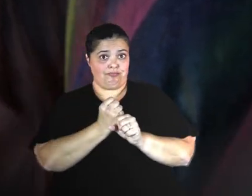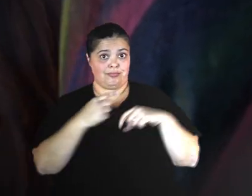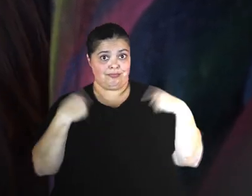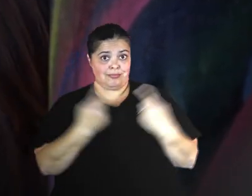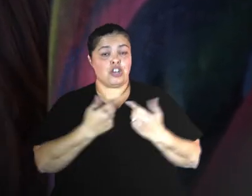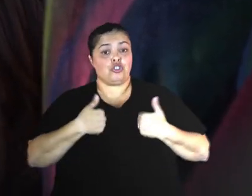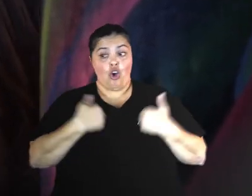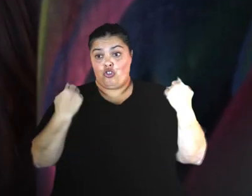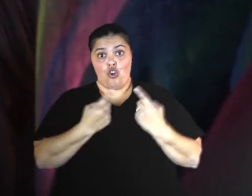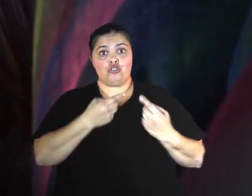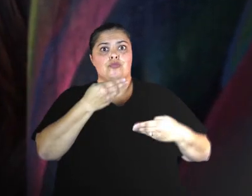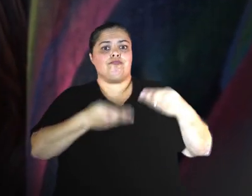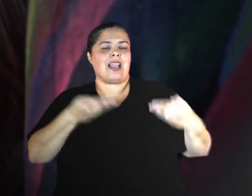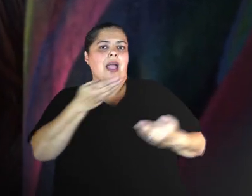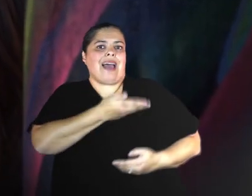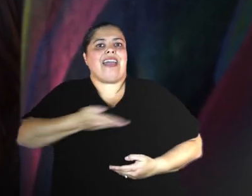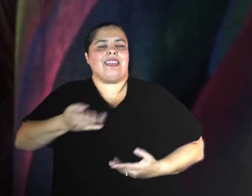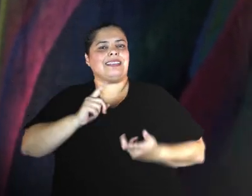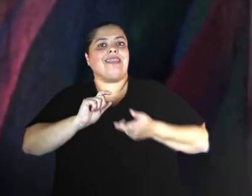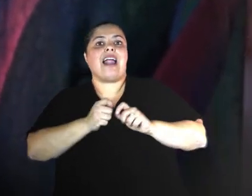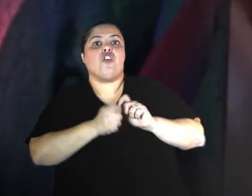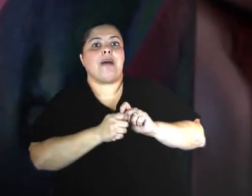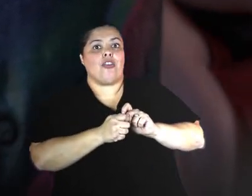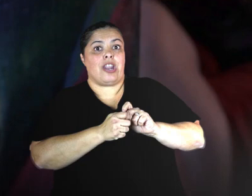agentes transformadores y en transformación. Entonces,